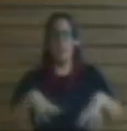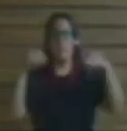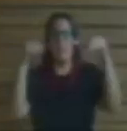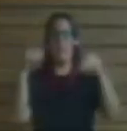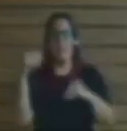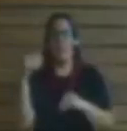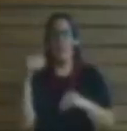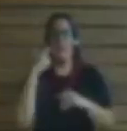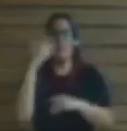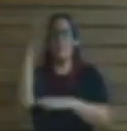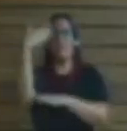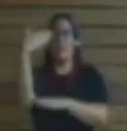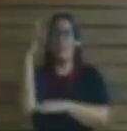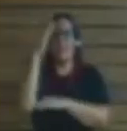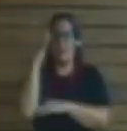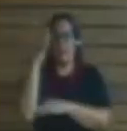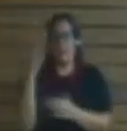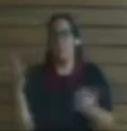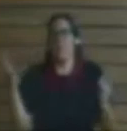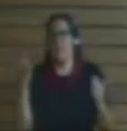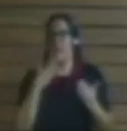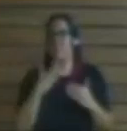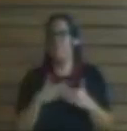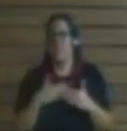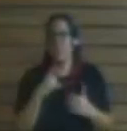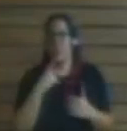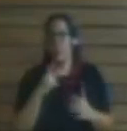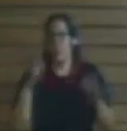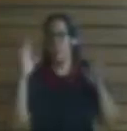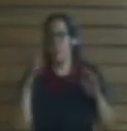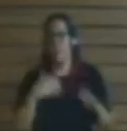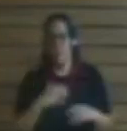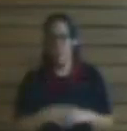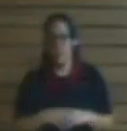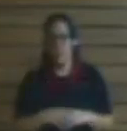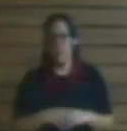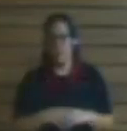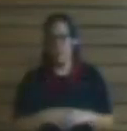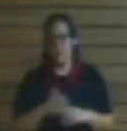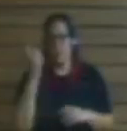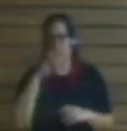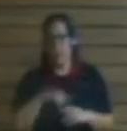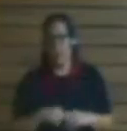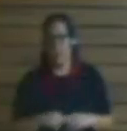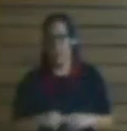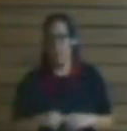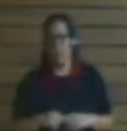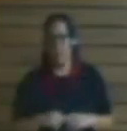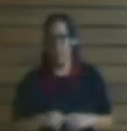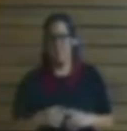que no estuviera. Pues solo faltaba que no estuviera, señora Barcos. Solo faltaba que no estuviera. Ya, ya, ya. Ya. Pero